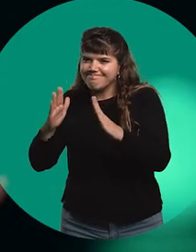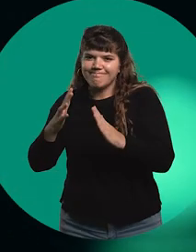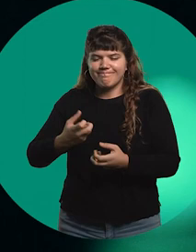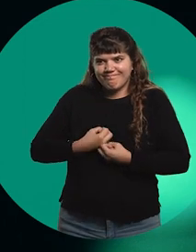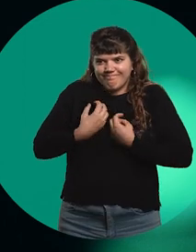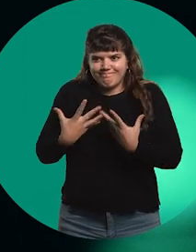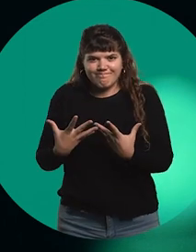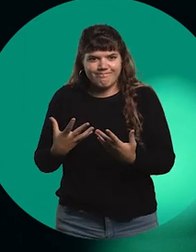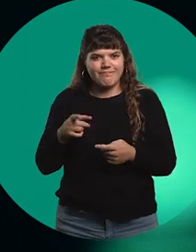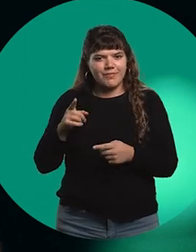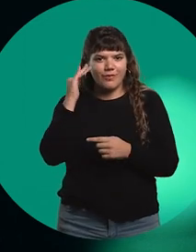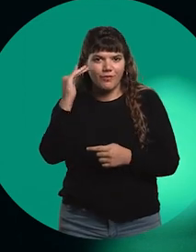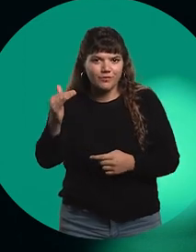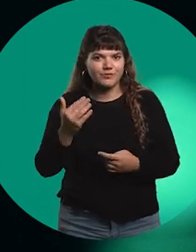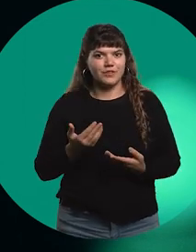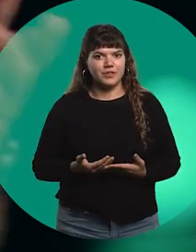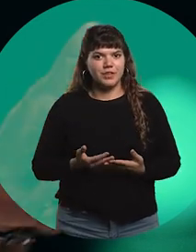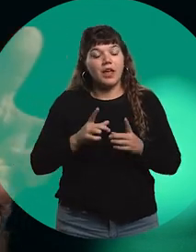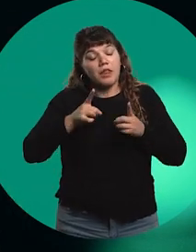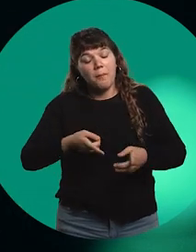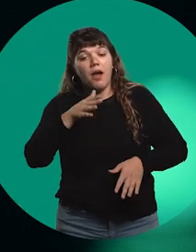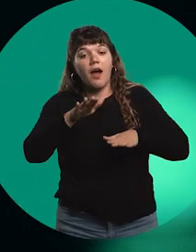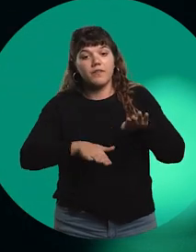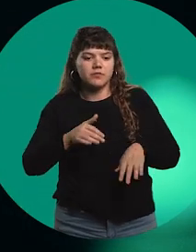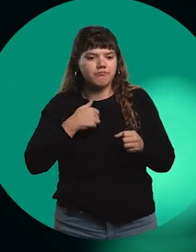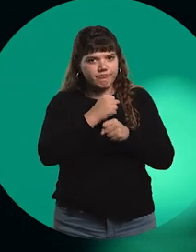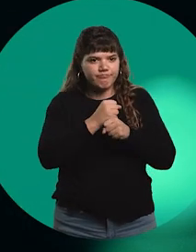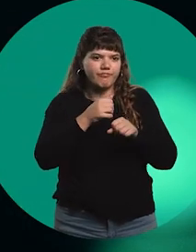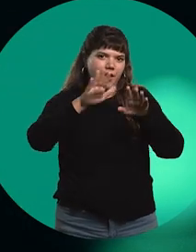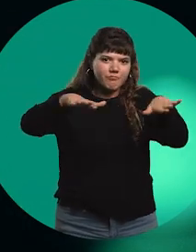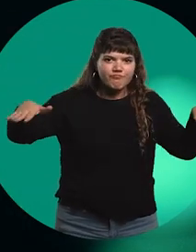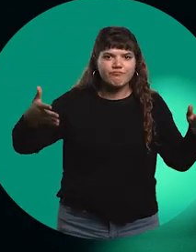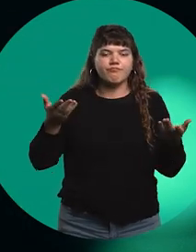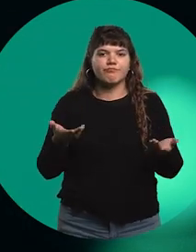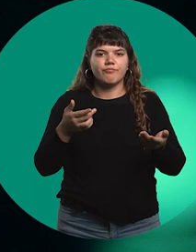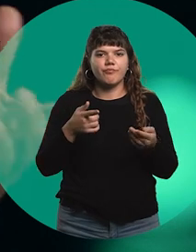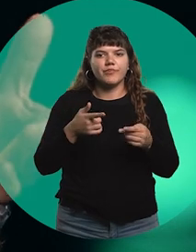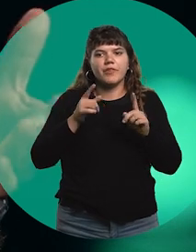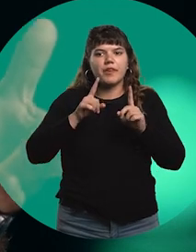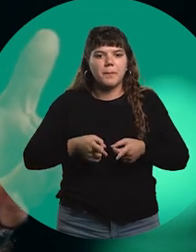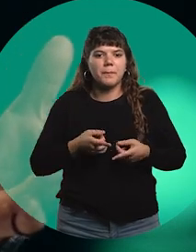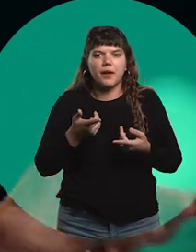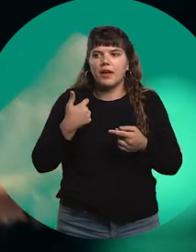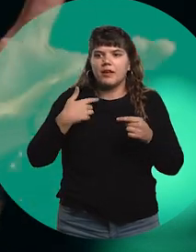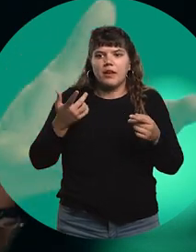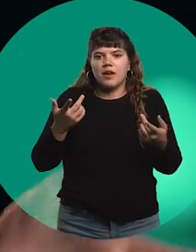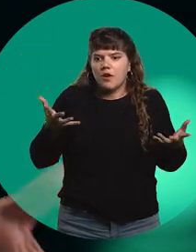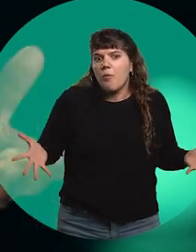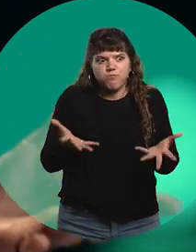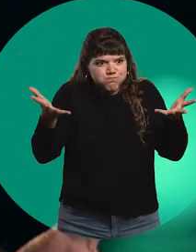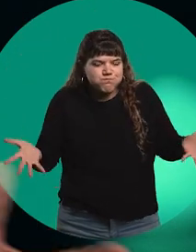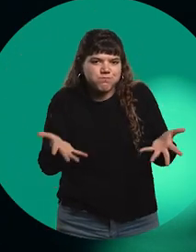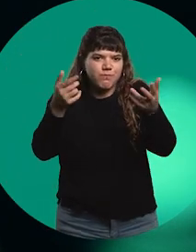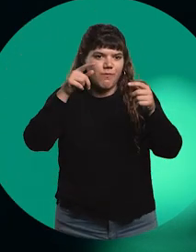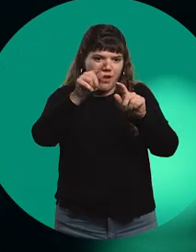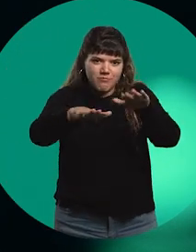potencial, ¿verdad? También en esto, cuando trabajamos con chiquirines, el famoso educhere, ¿no? Sacar fuera, hacer